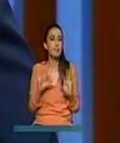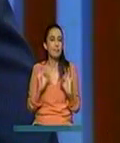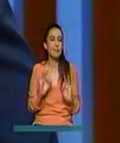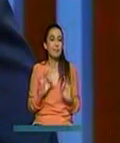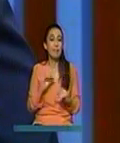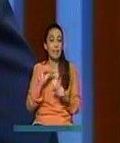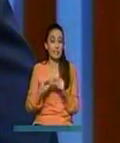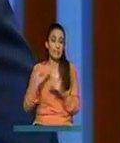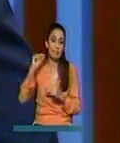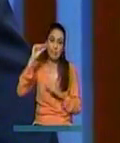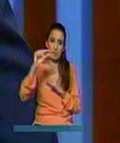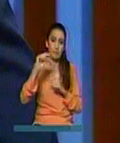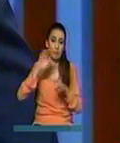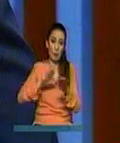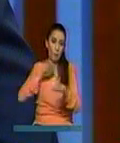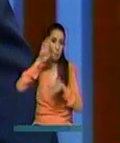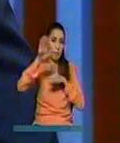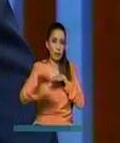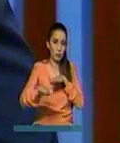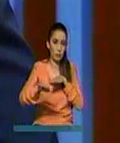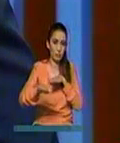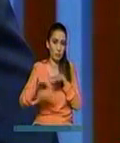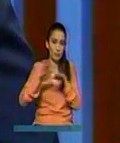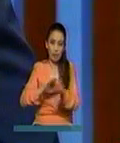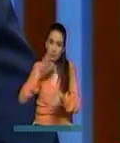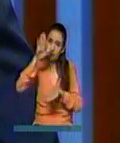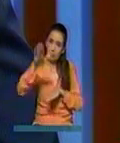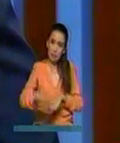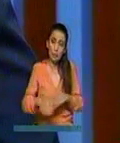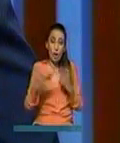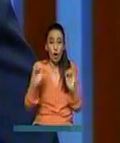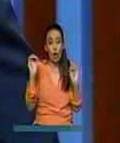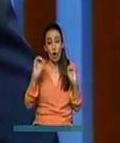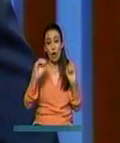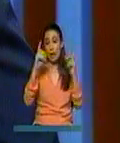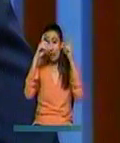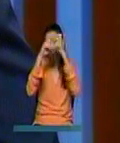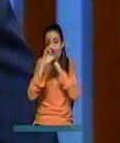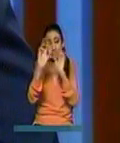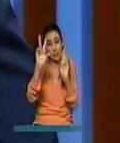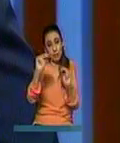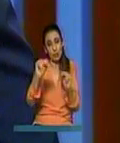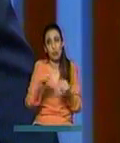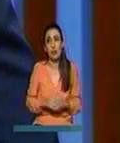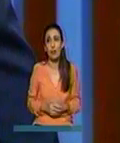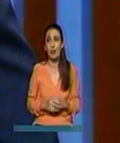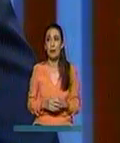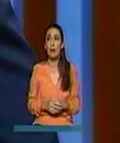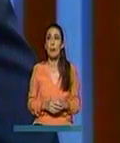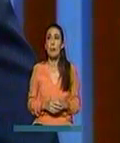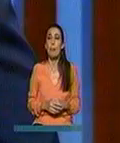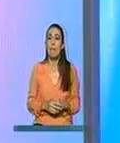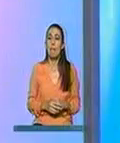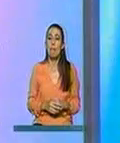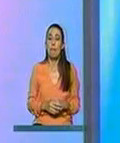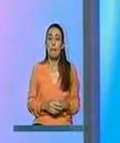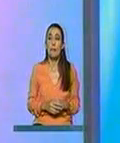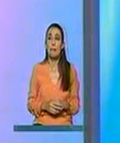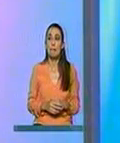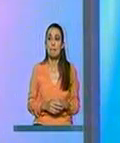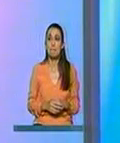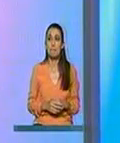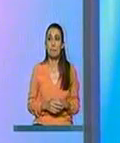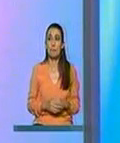la siguiente batalla, ojalá no sea tan dura como estos últimos 7 años. Claro que sí. Bueno, a través de las